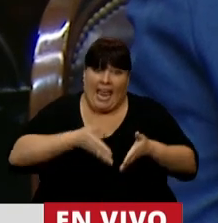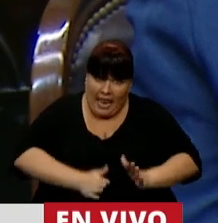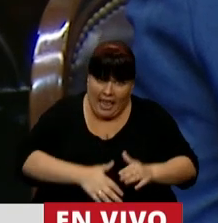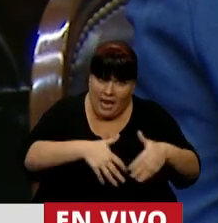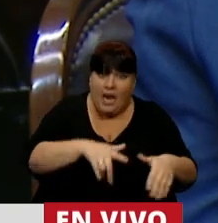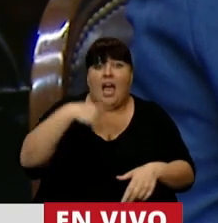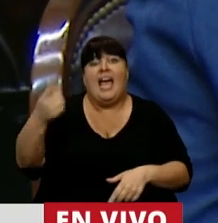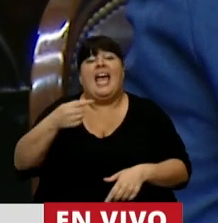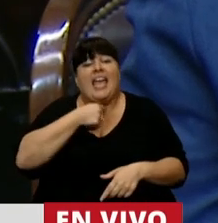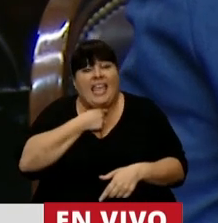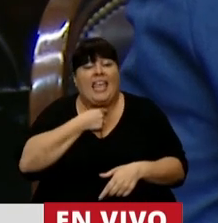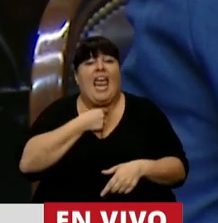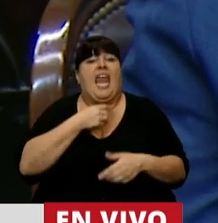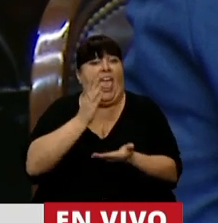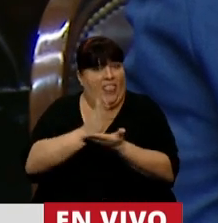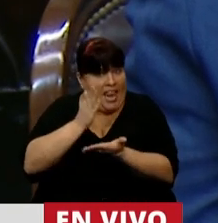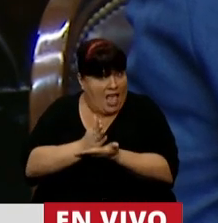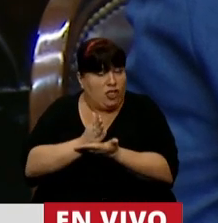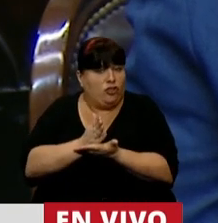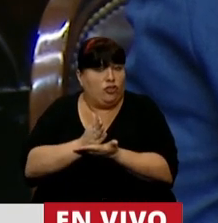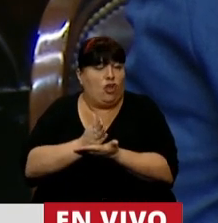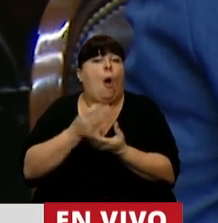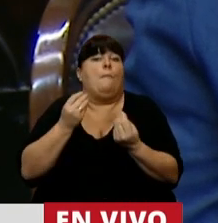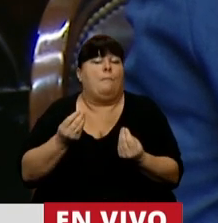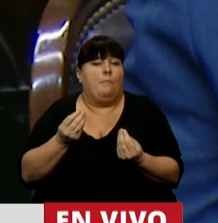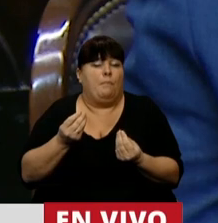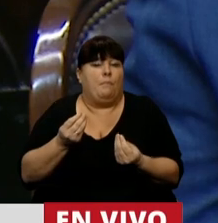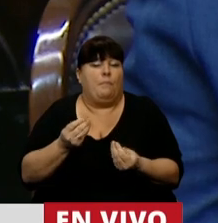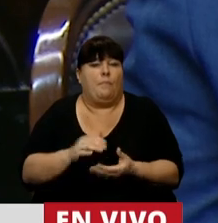procrear, por las que quieren hacer uso del derecho a una